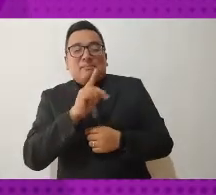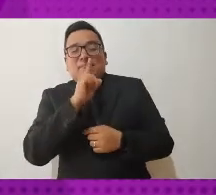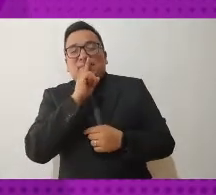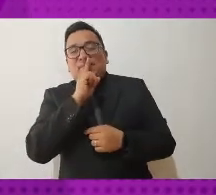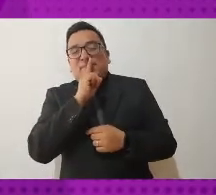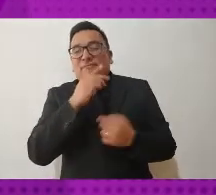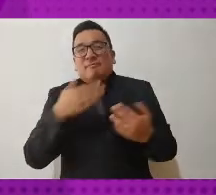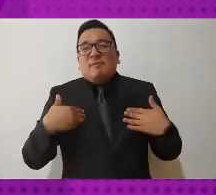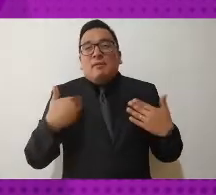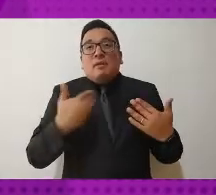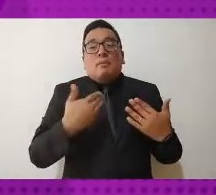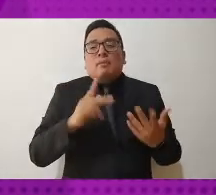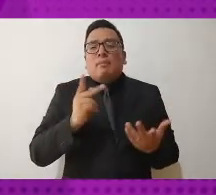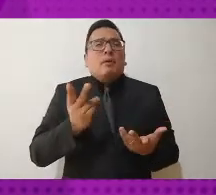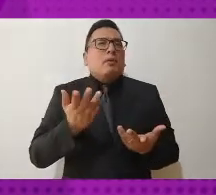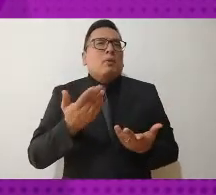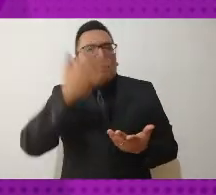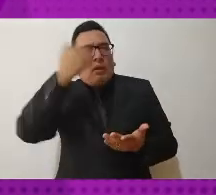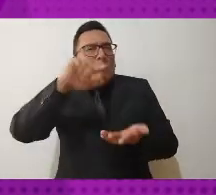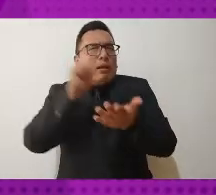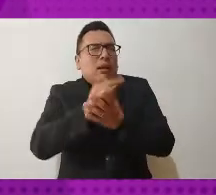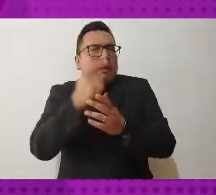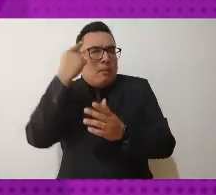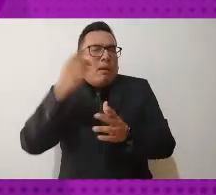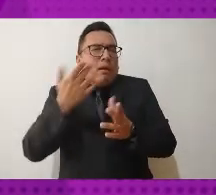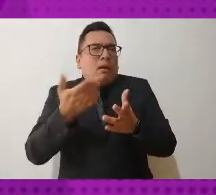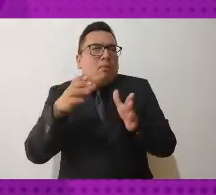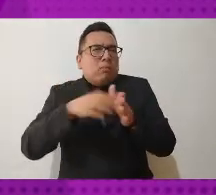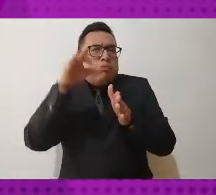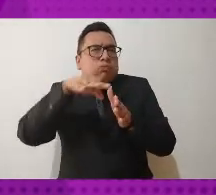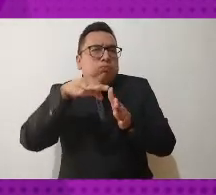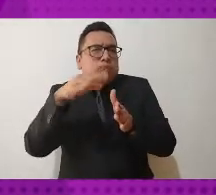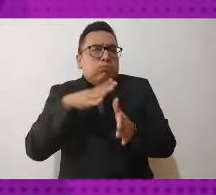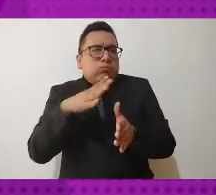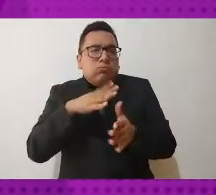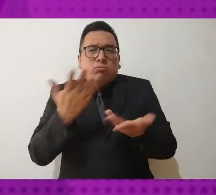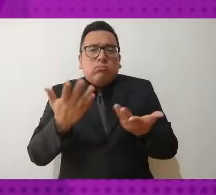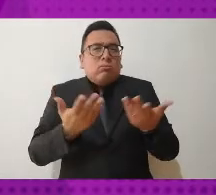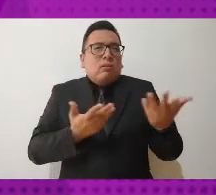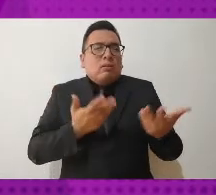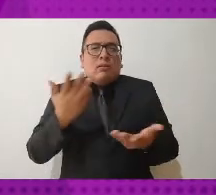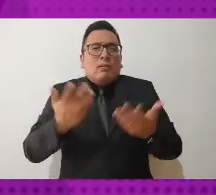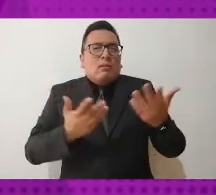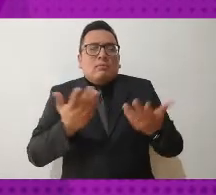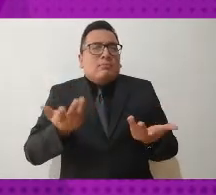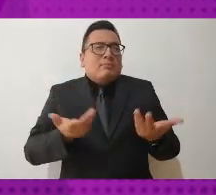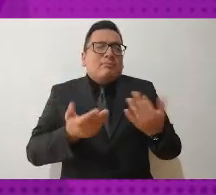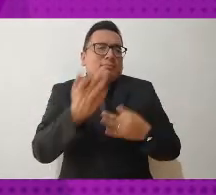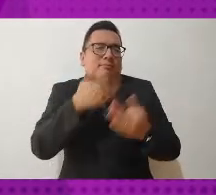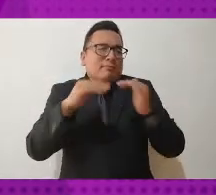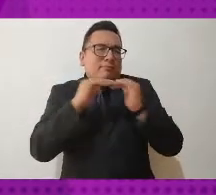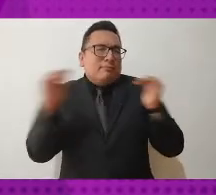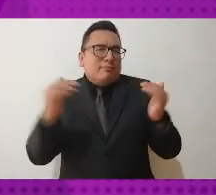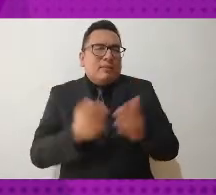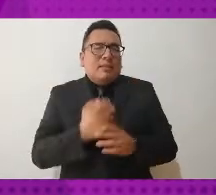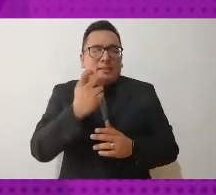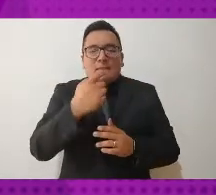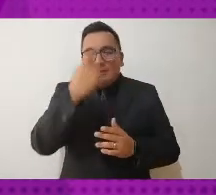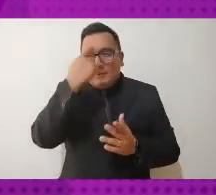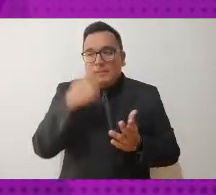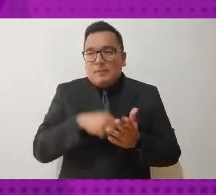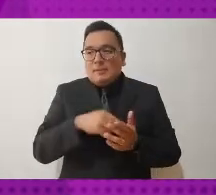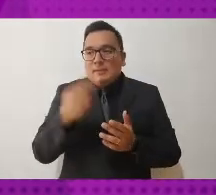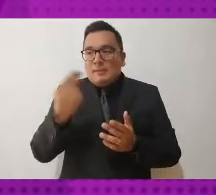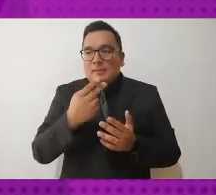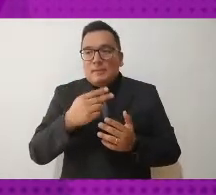ante los órganos electorales pues no no está más o por encima de la otra entonces pues creo que